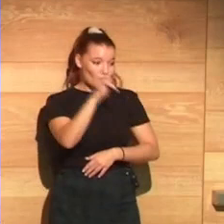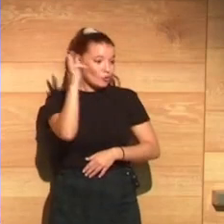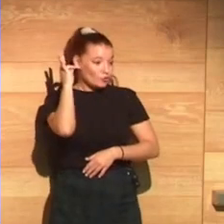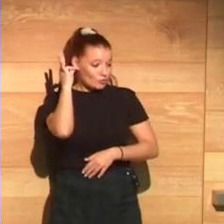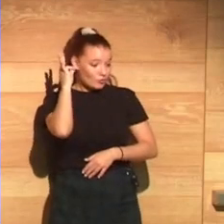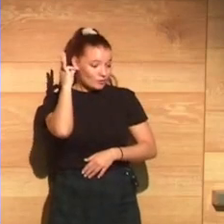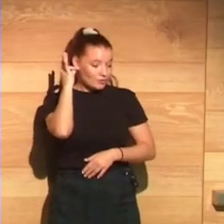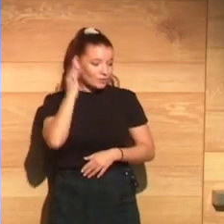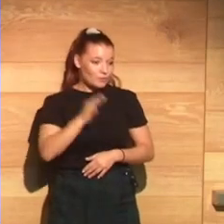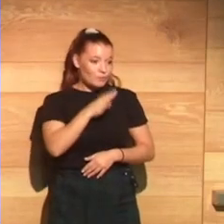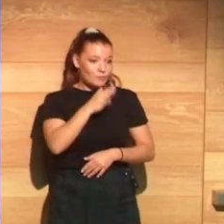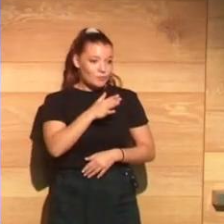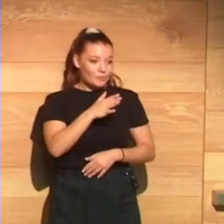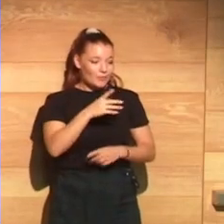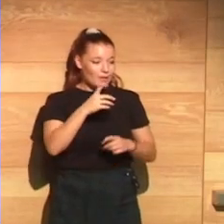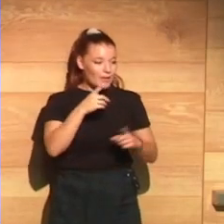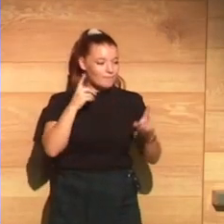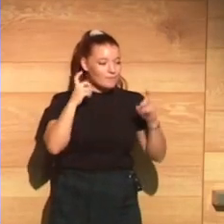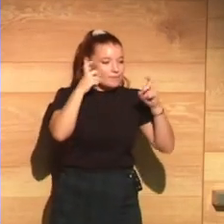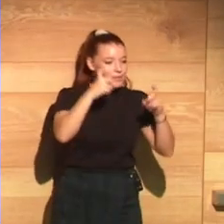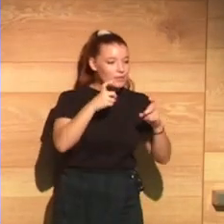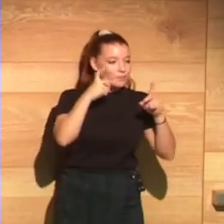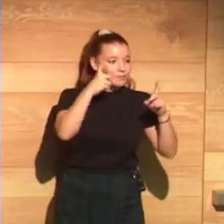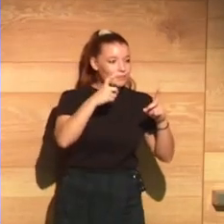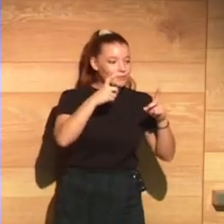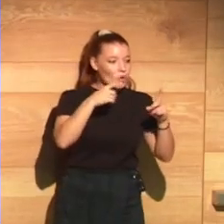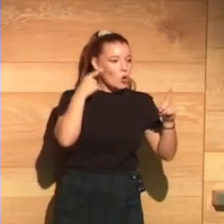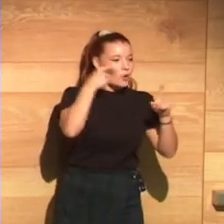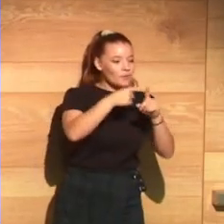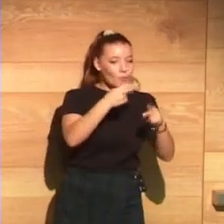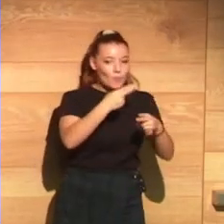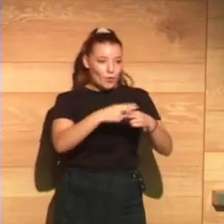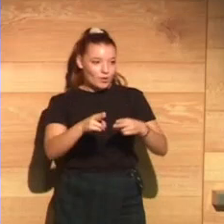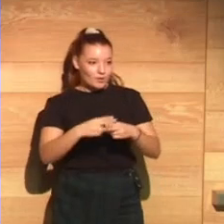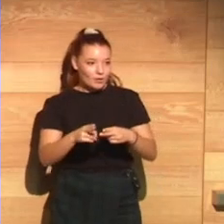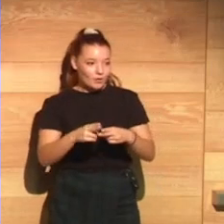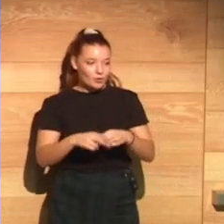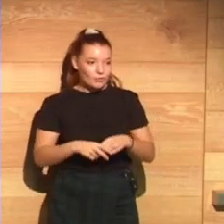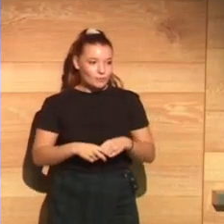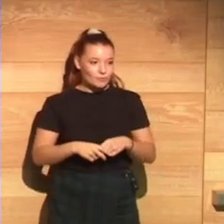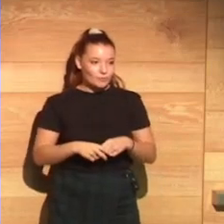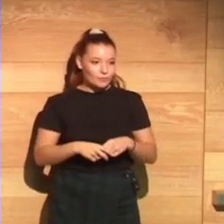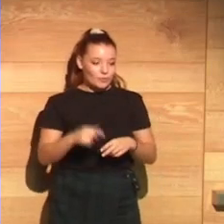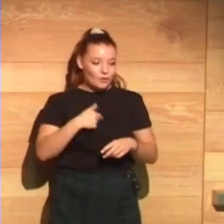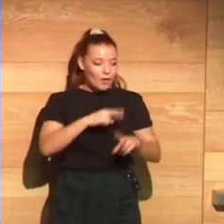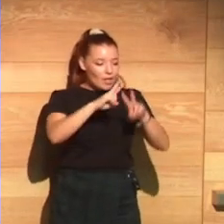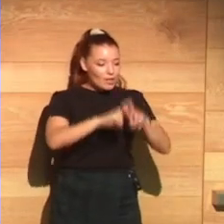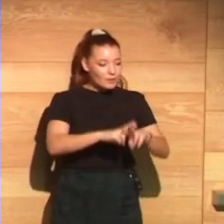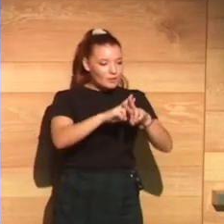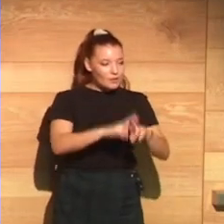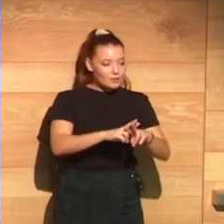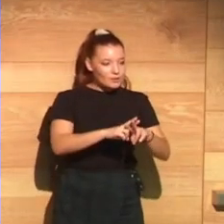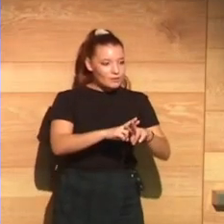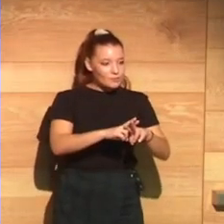un regalo a todas nosotras, la verdad. Porque es un libro que, pues eso, que tiene una